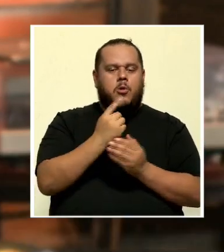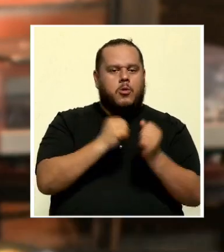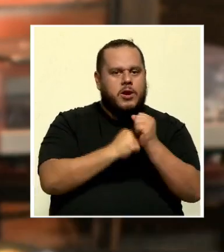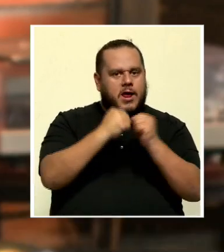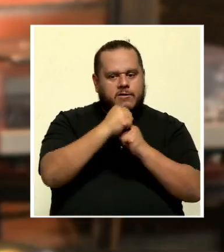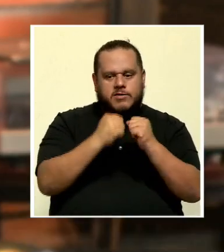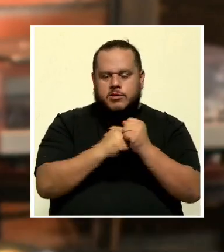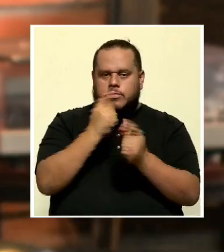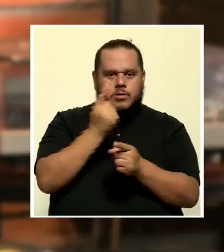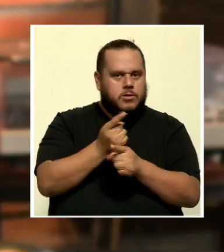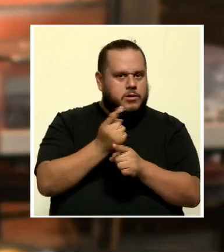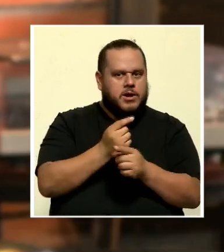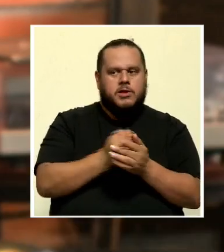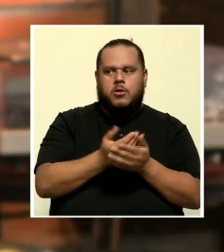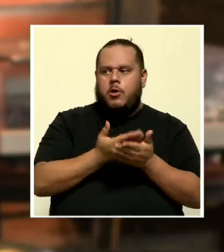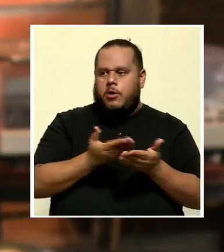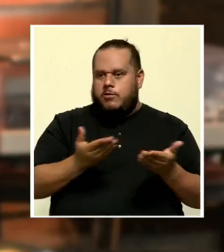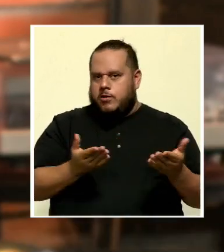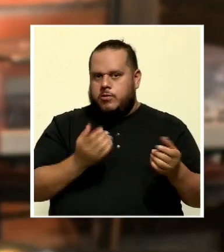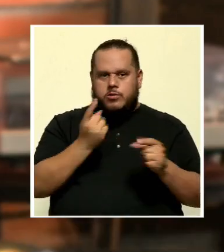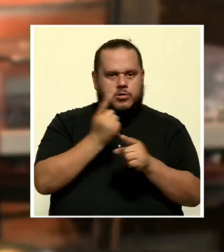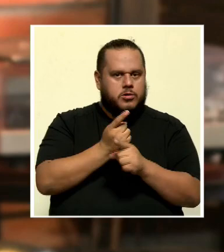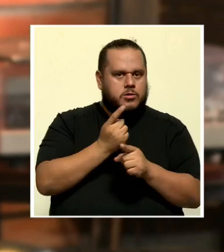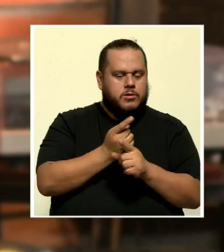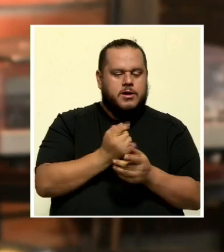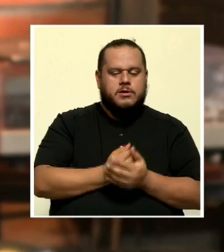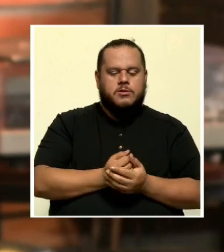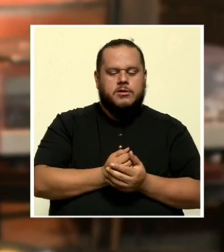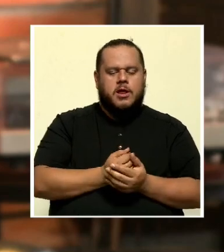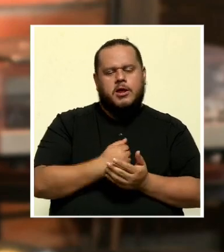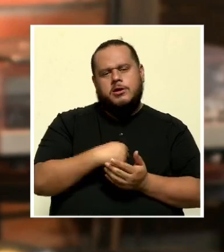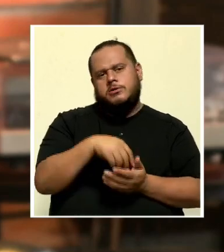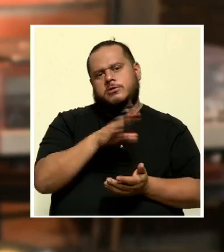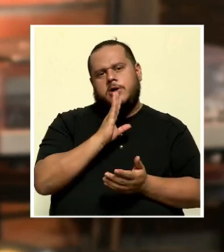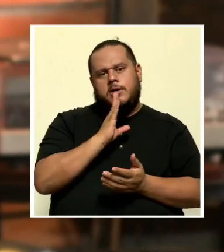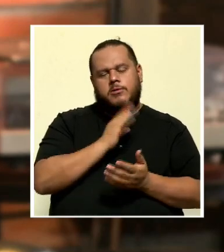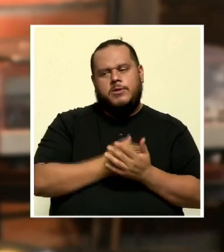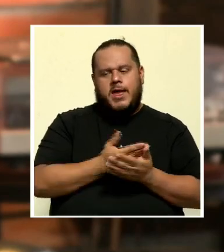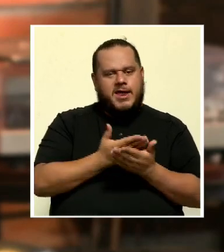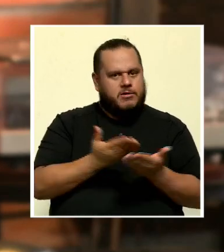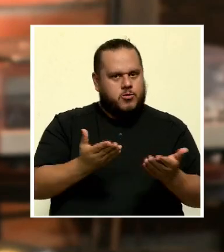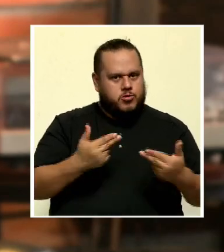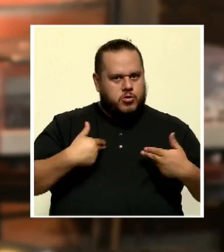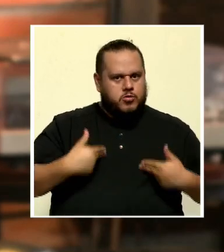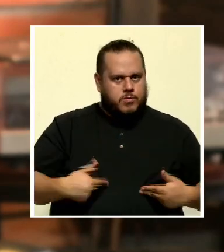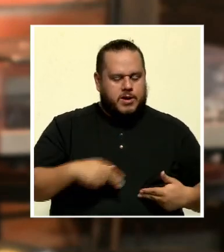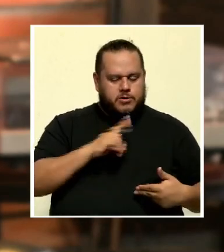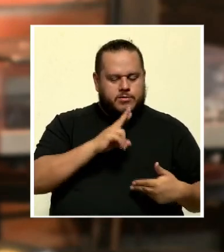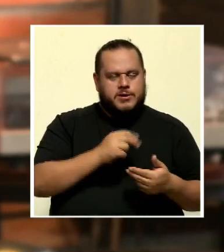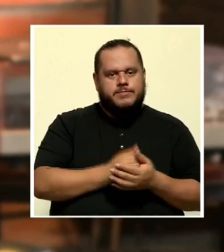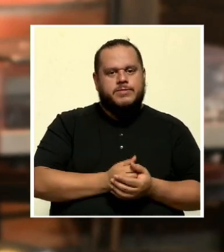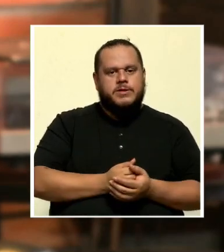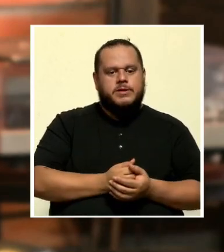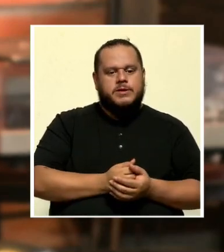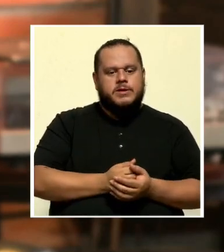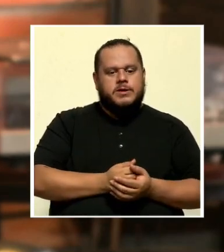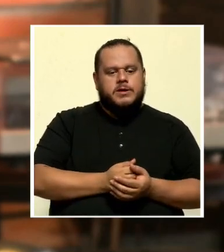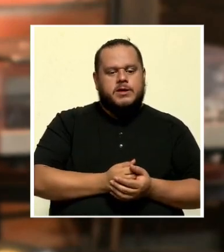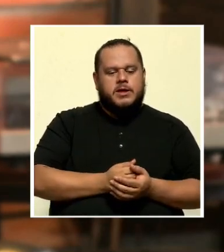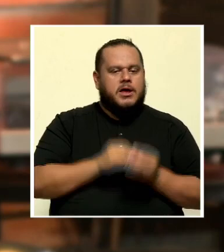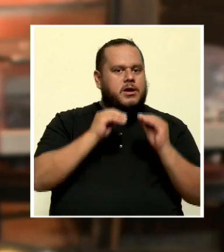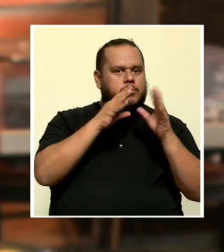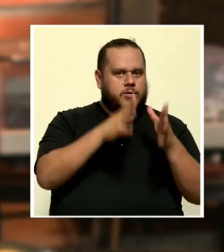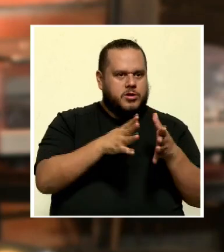infraestructura adecuada, recursos adecuados. Me refiero a recursos humanos, ¿verdad? Profesoras